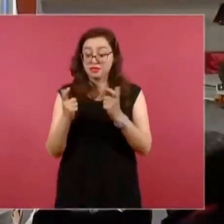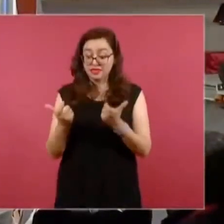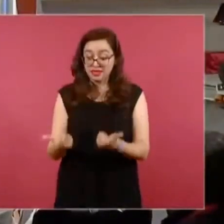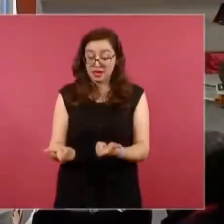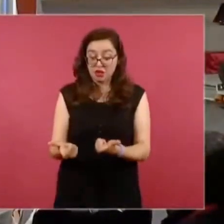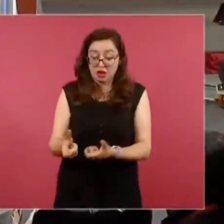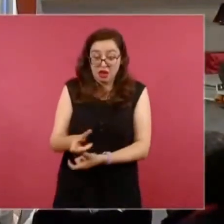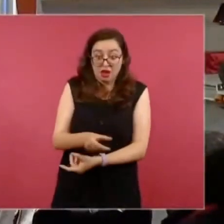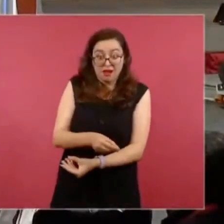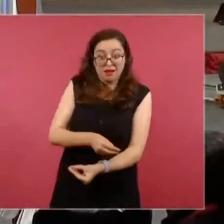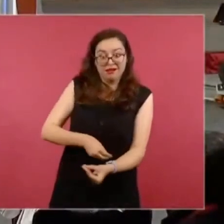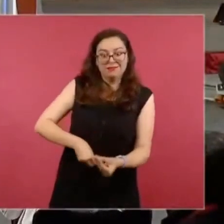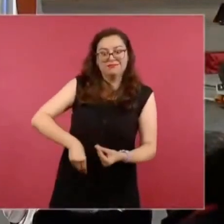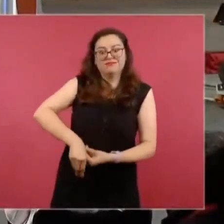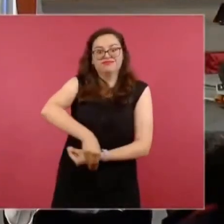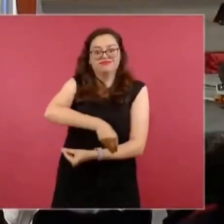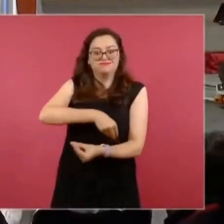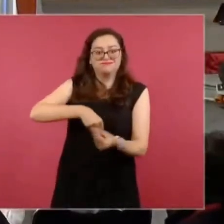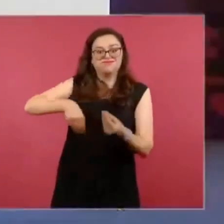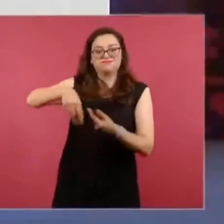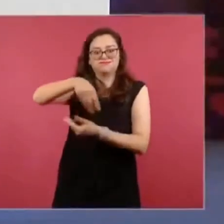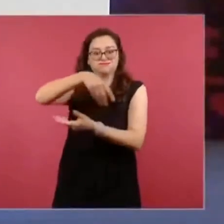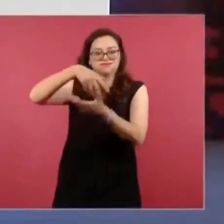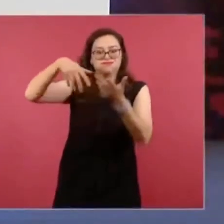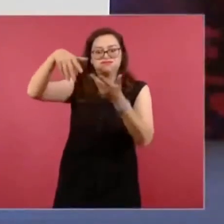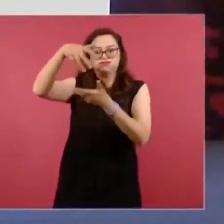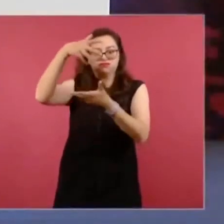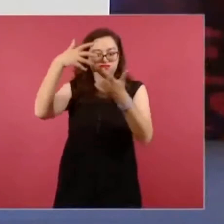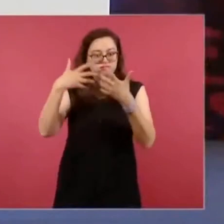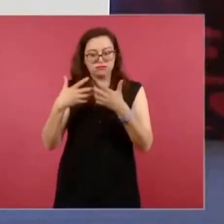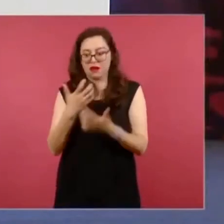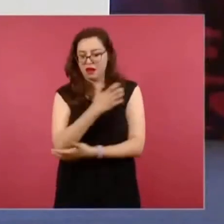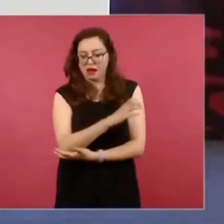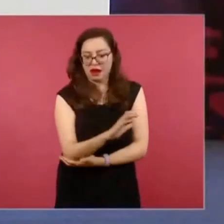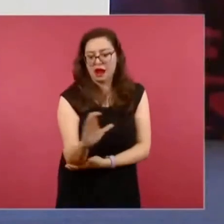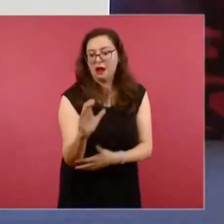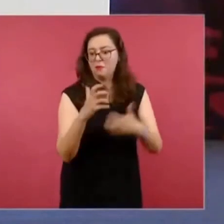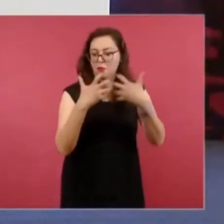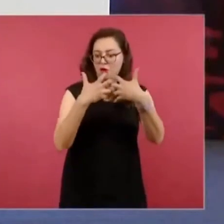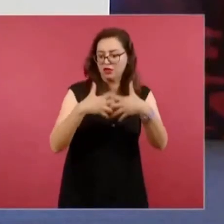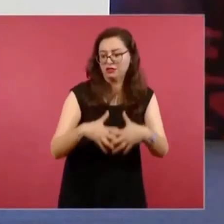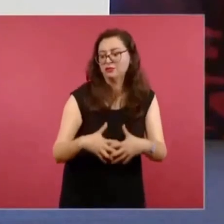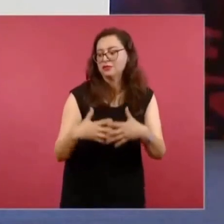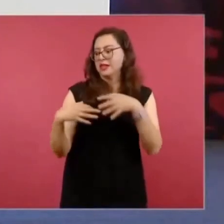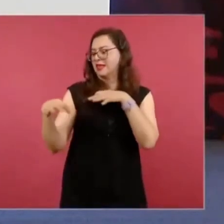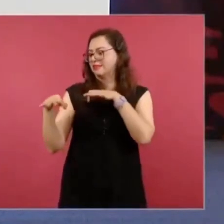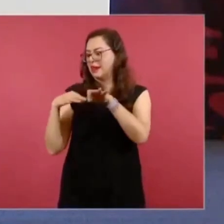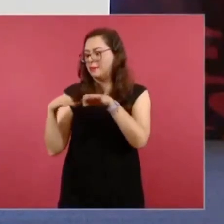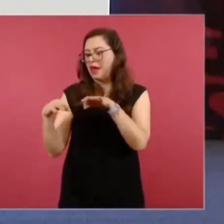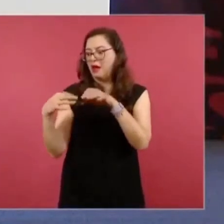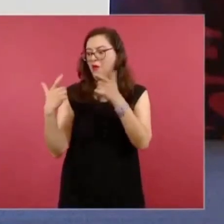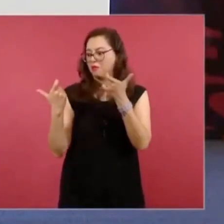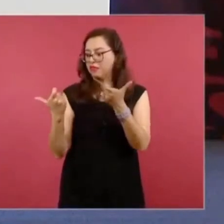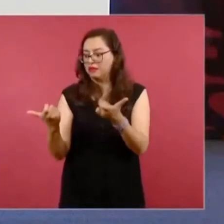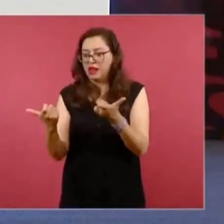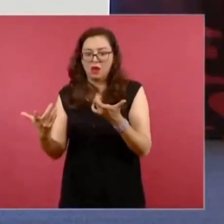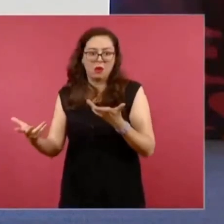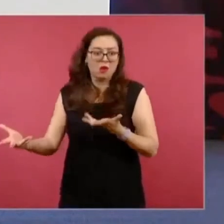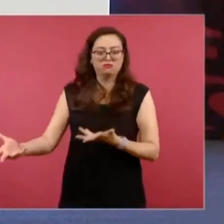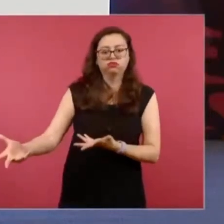desarrollo de nuestra agricultura, de nuestra industria y de todas las fuentes de la riqueza